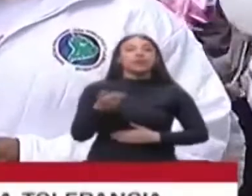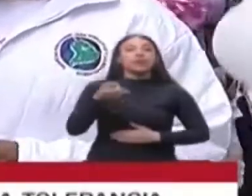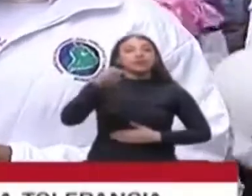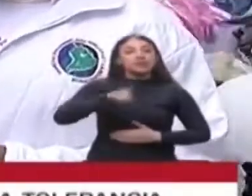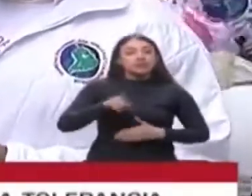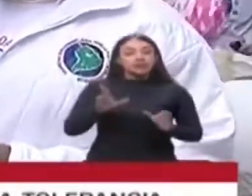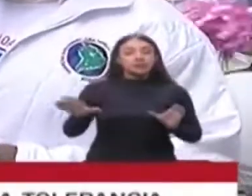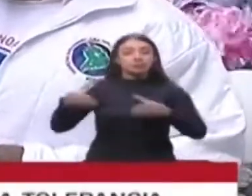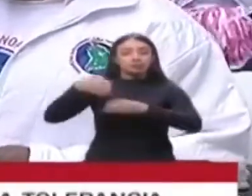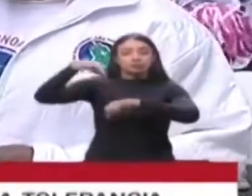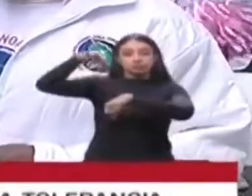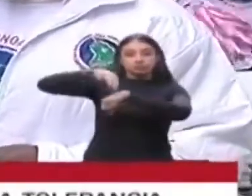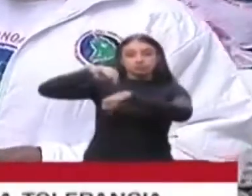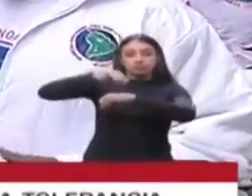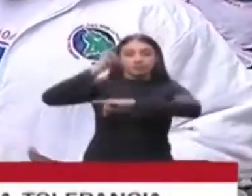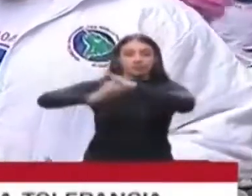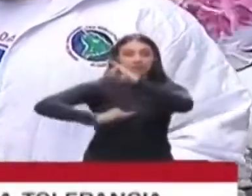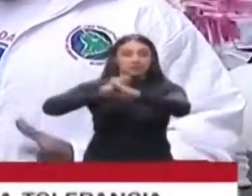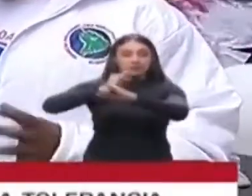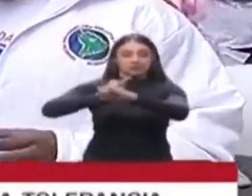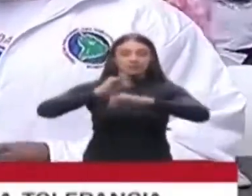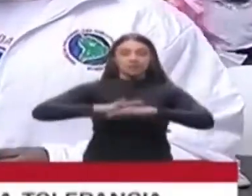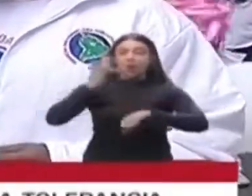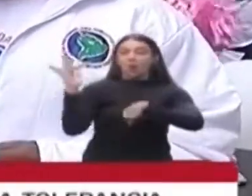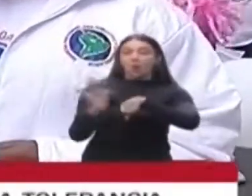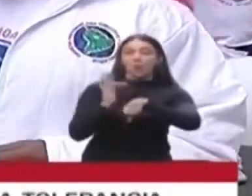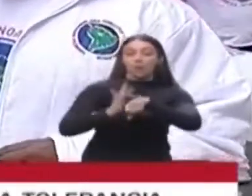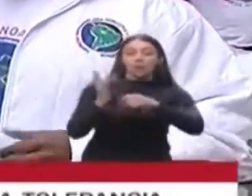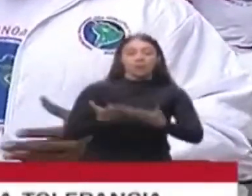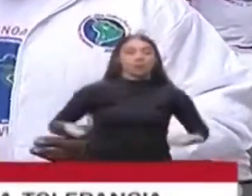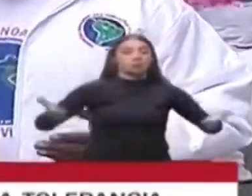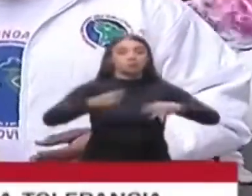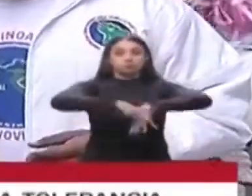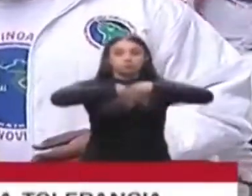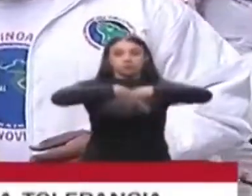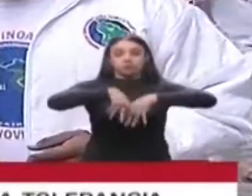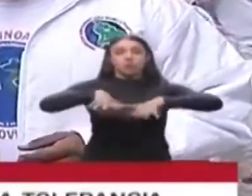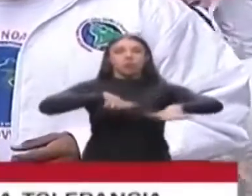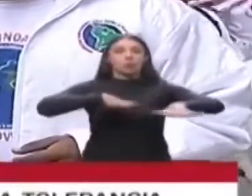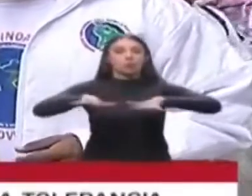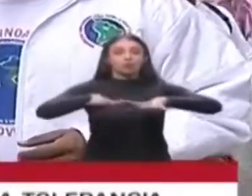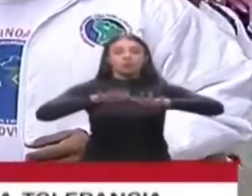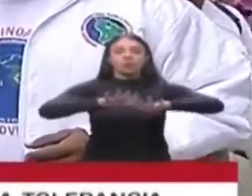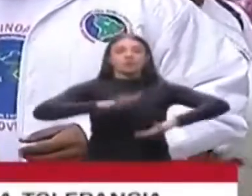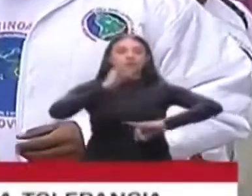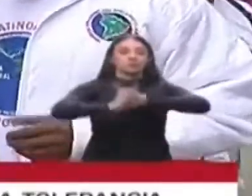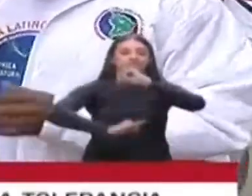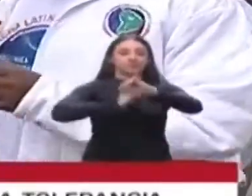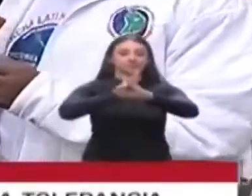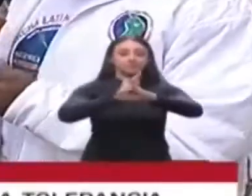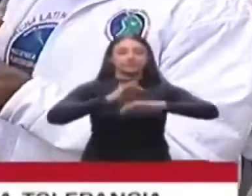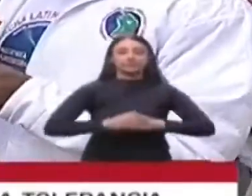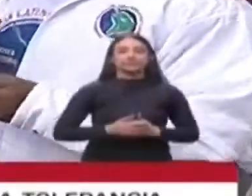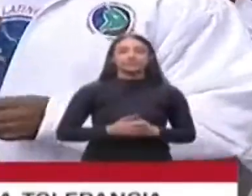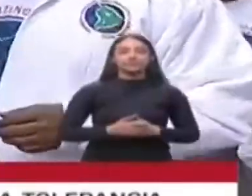una fundación internacional que impulsa esta marcha, el Movimiento Humanista Internacional, también